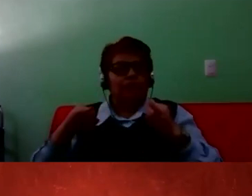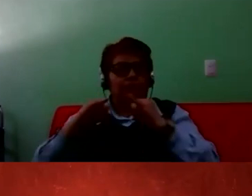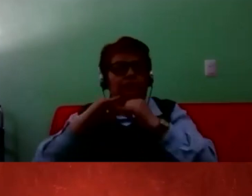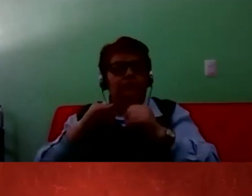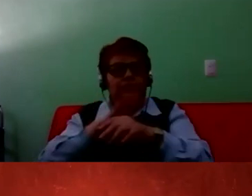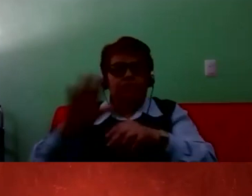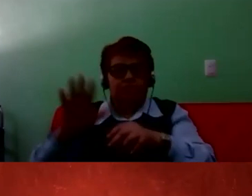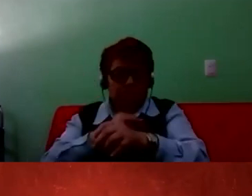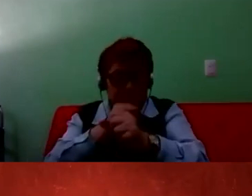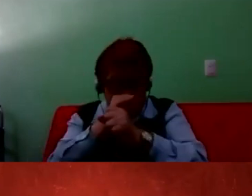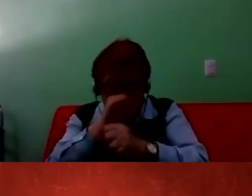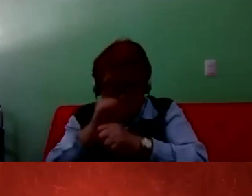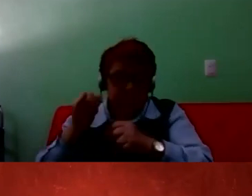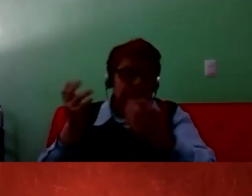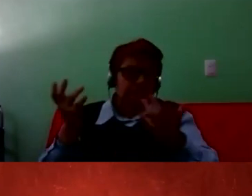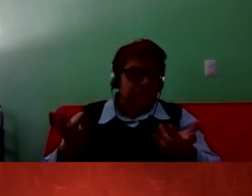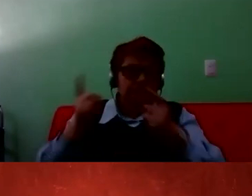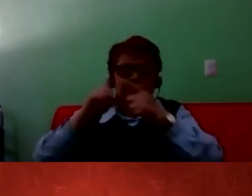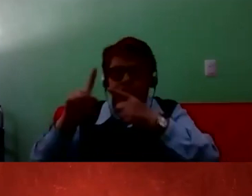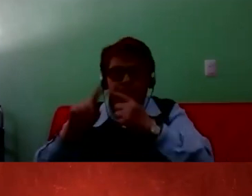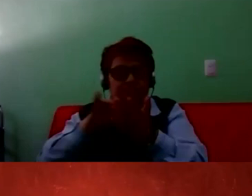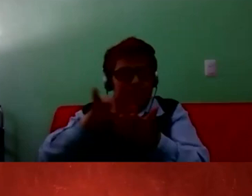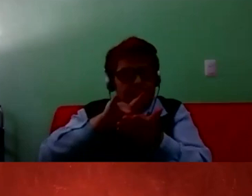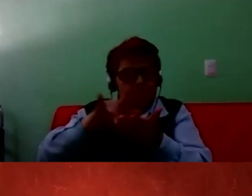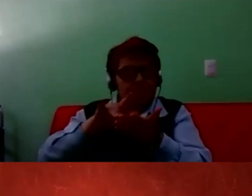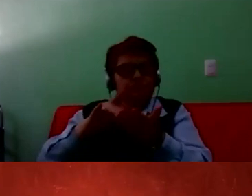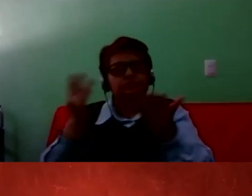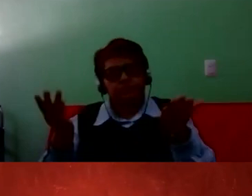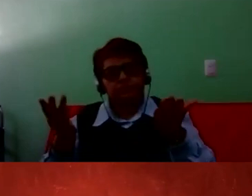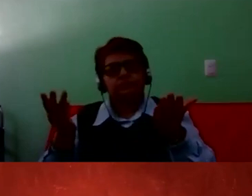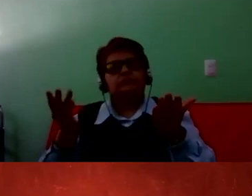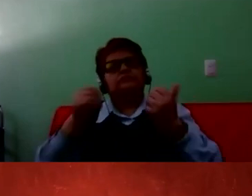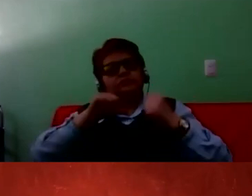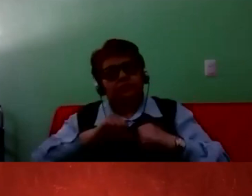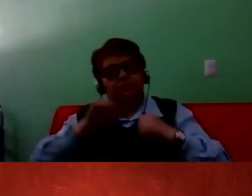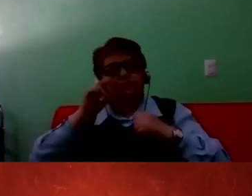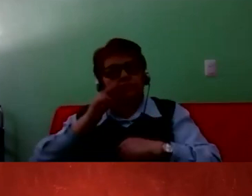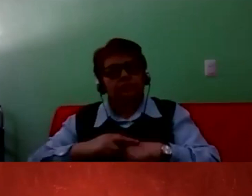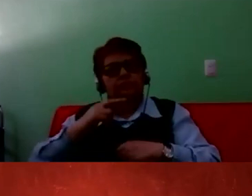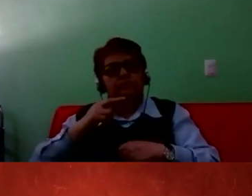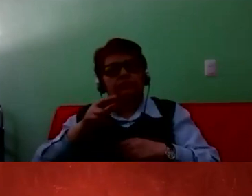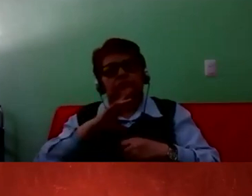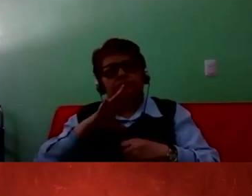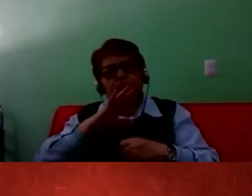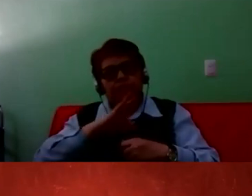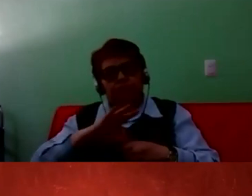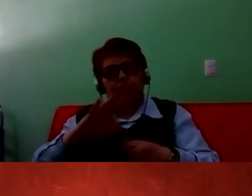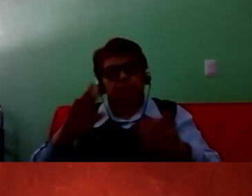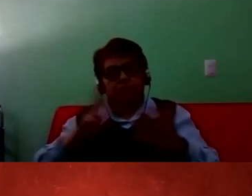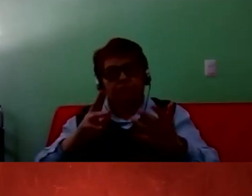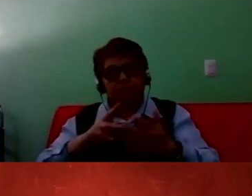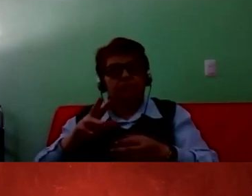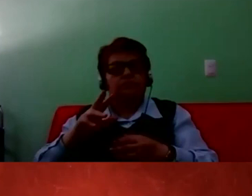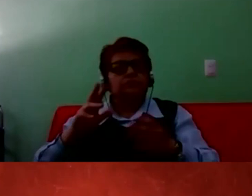las investigaciones, a través de diferentes apoyos de las facultades, que tiene facultades el instituto, puede hacerlo. O sea, sí está